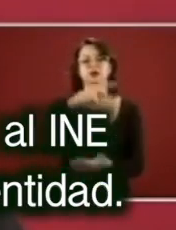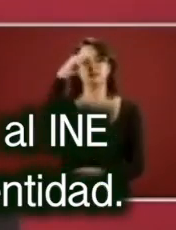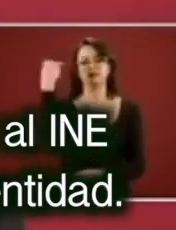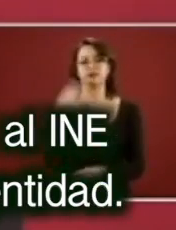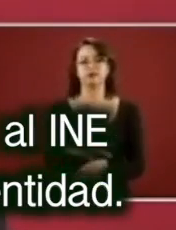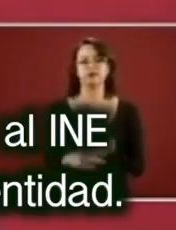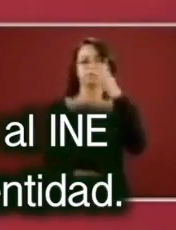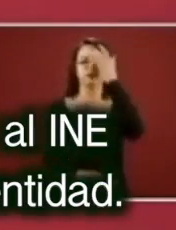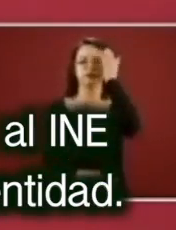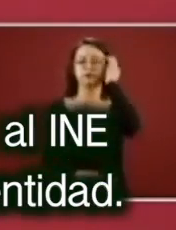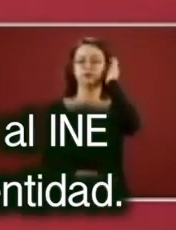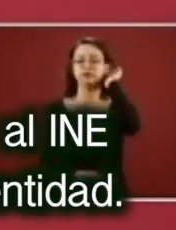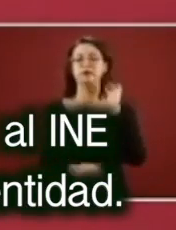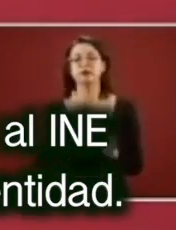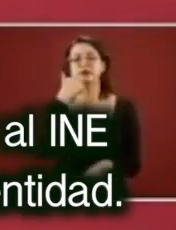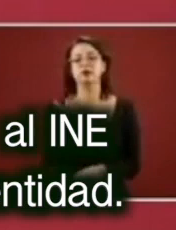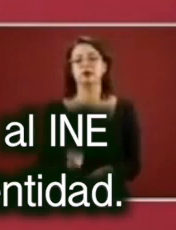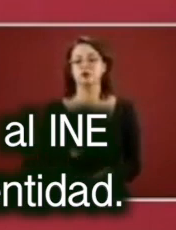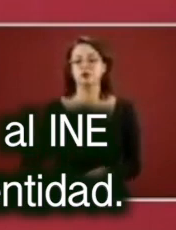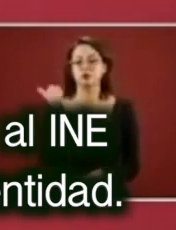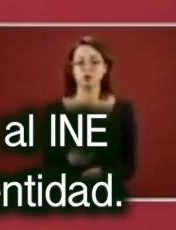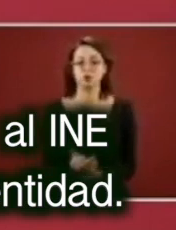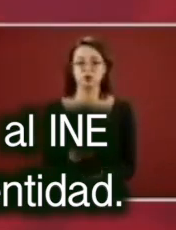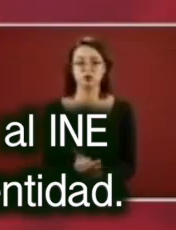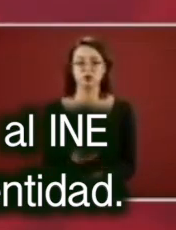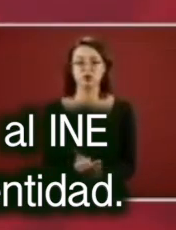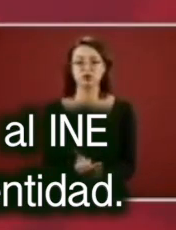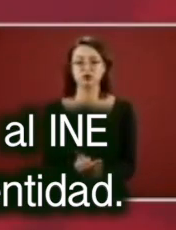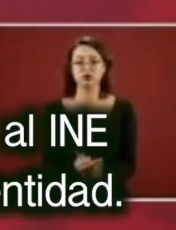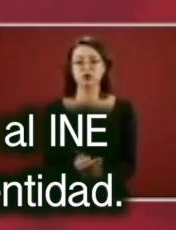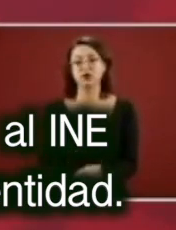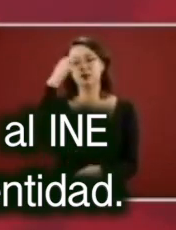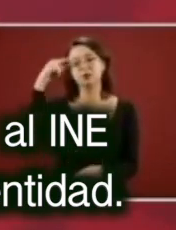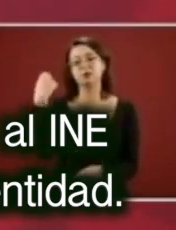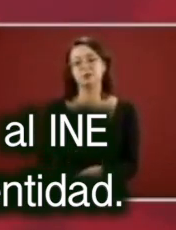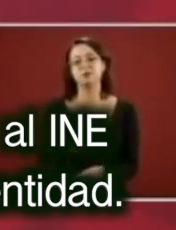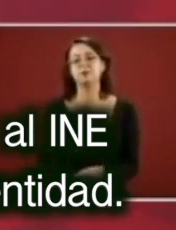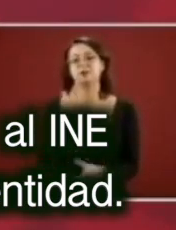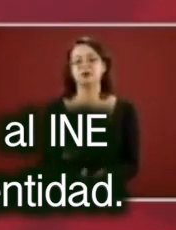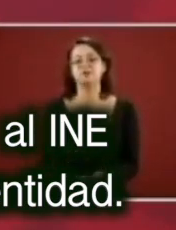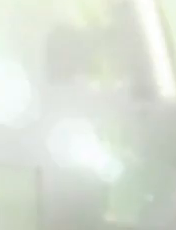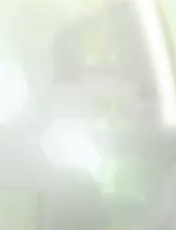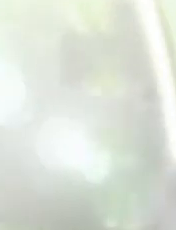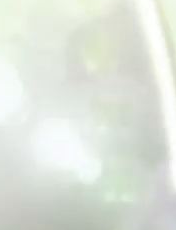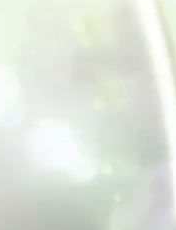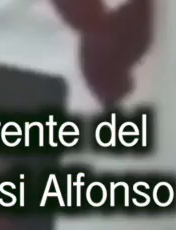datos biométricos que está solicitando el Instituto Nacional Electoral para la elaboración de la llamada cédula de